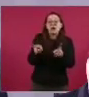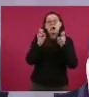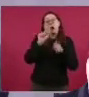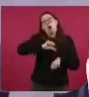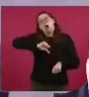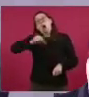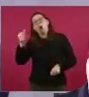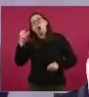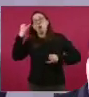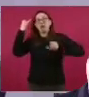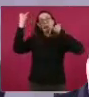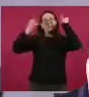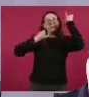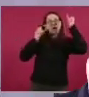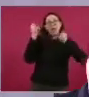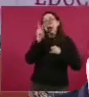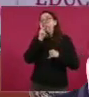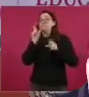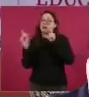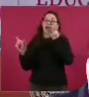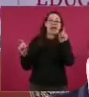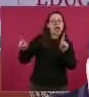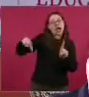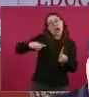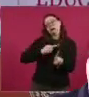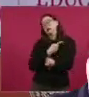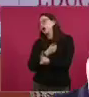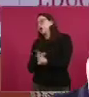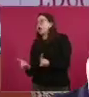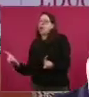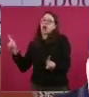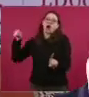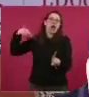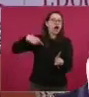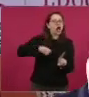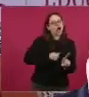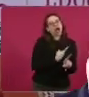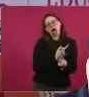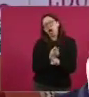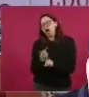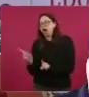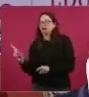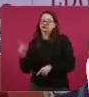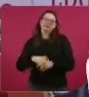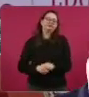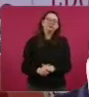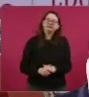que ilegalmente, ¿no?, se sustrajeron del gobierno.